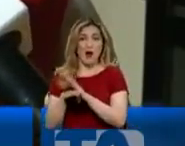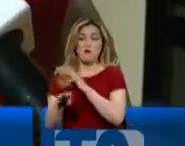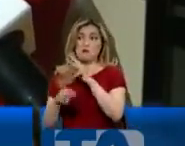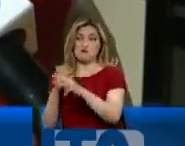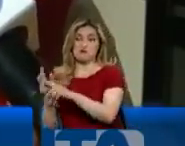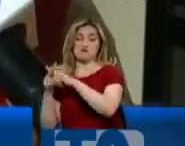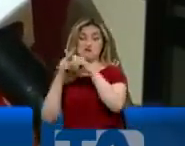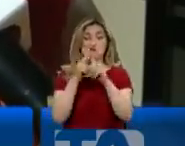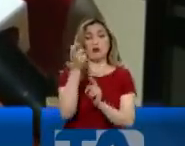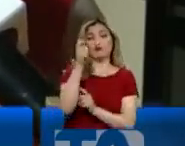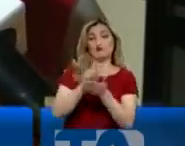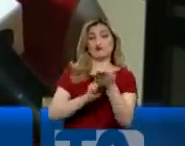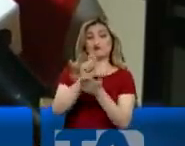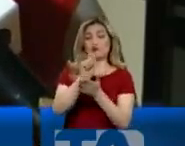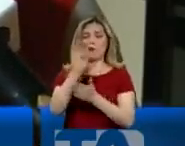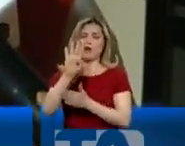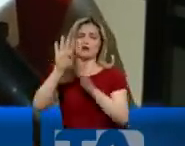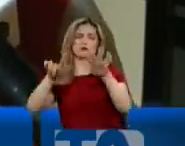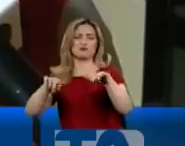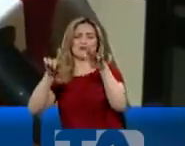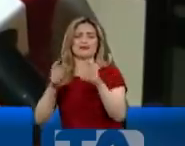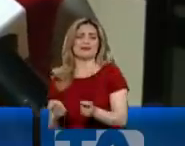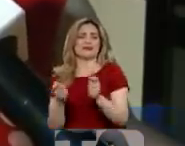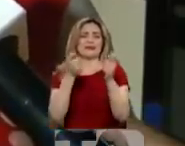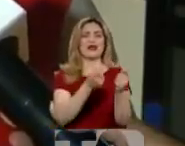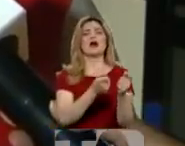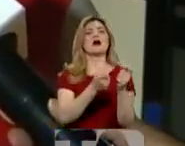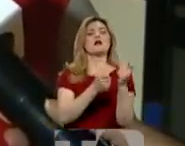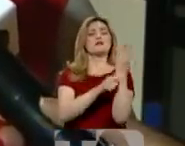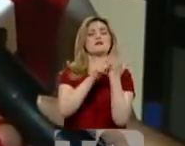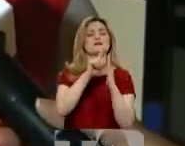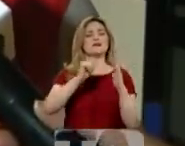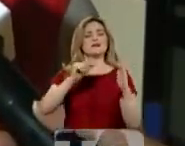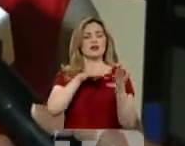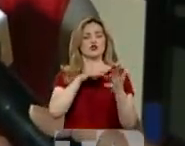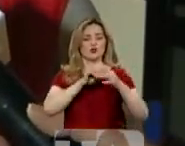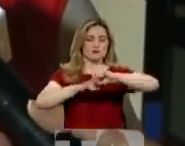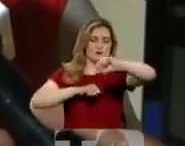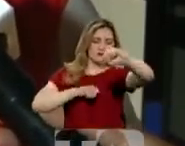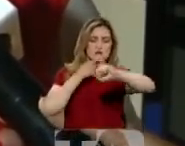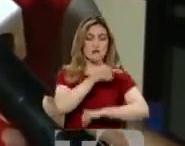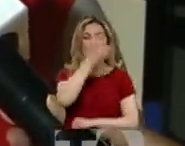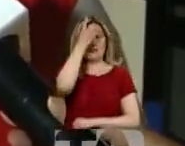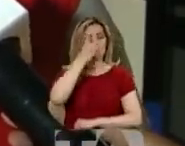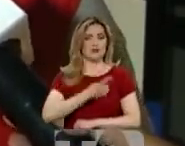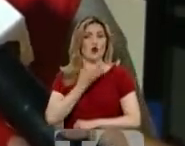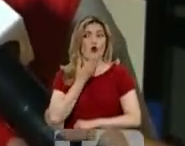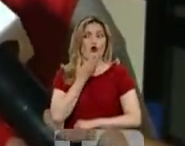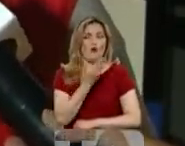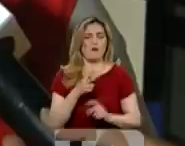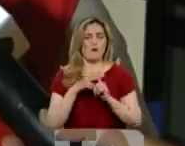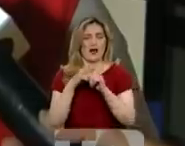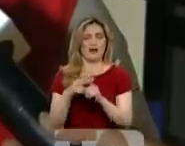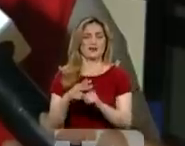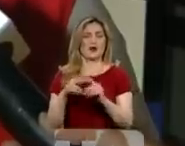cuatro o seis meses de entregar al ministerio de finanzas los estudios para que puedan ya tomar la decisión de financiamiento puesto que existe la